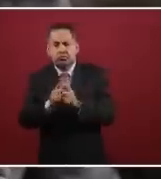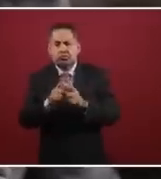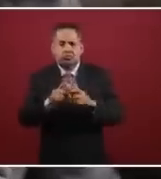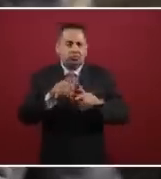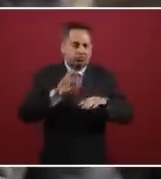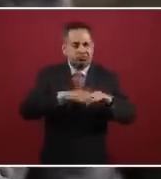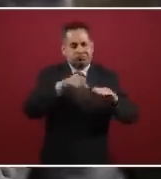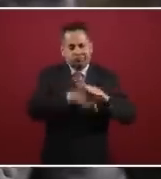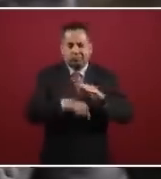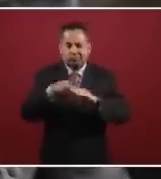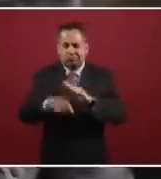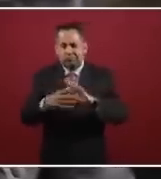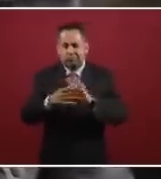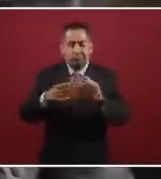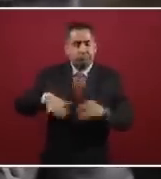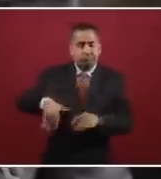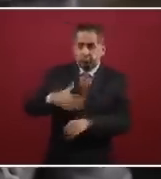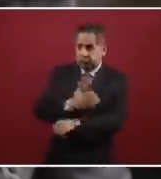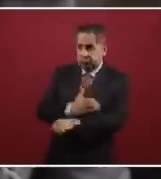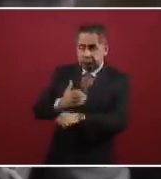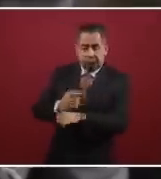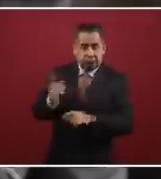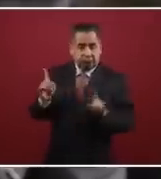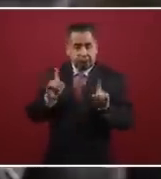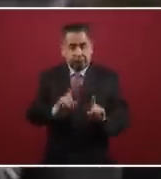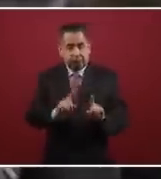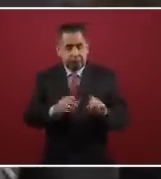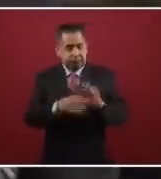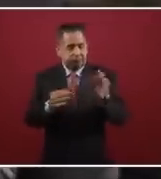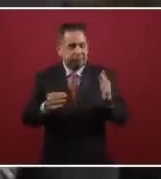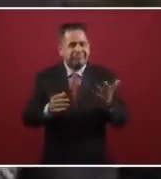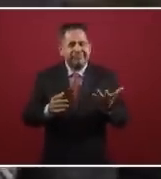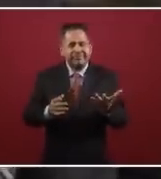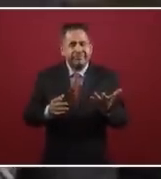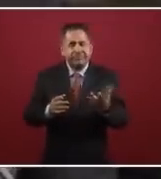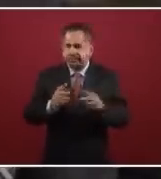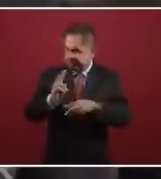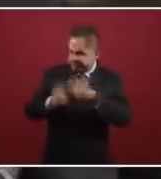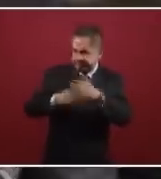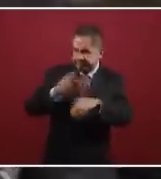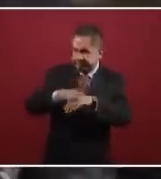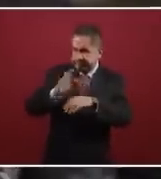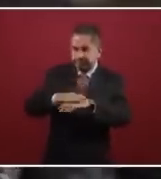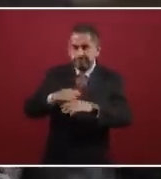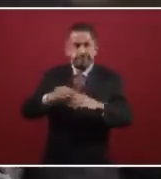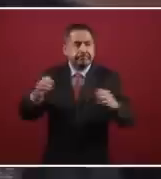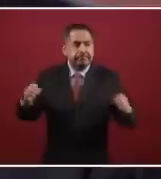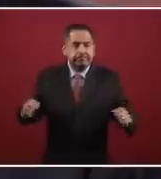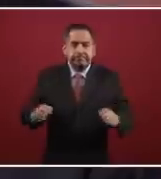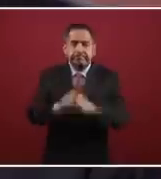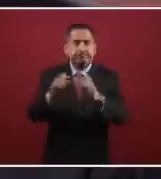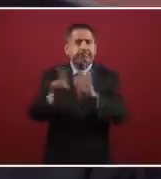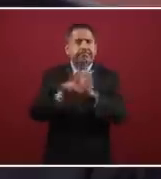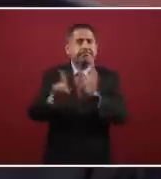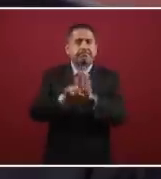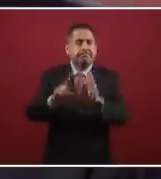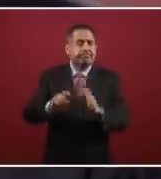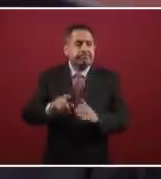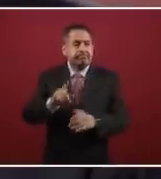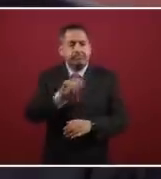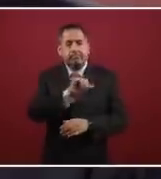más, lo que ya comentaba mi compañero de SDP, se va a activar la alerta de género en Ciudad de México.